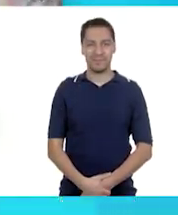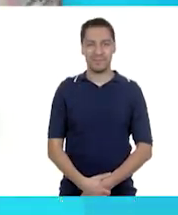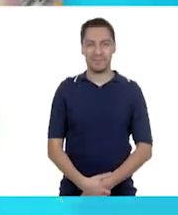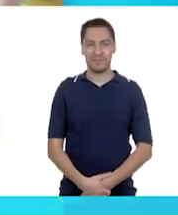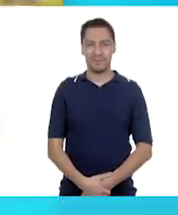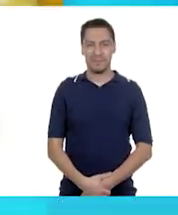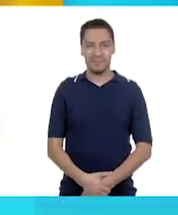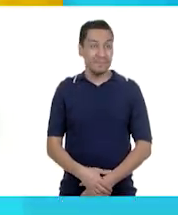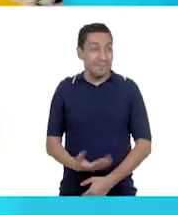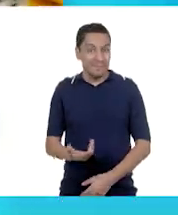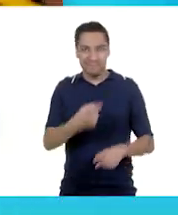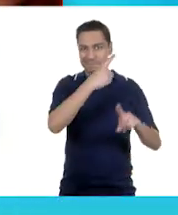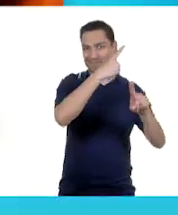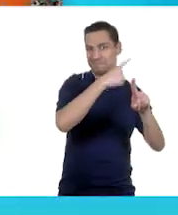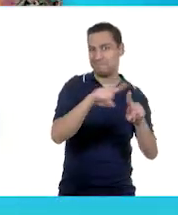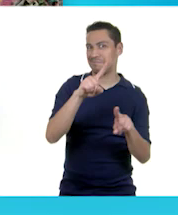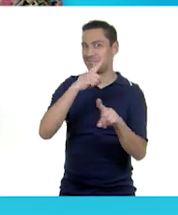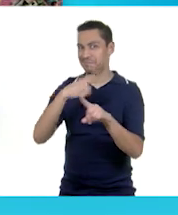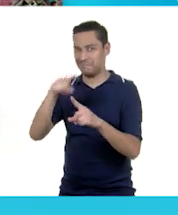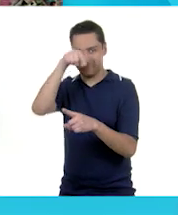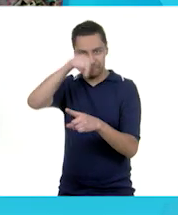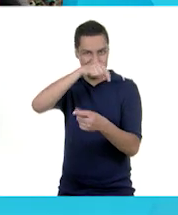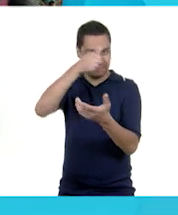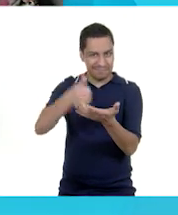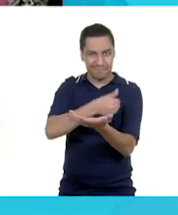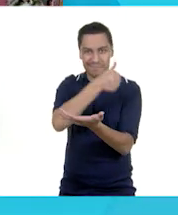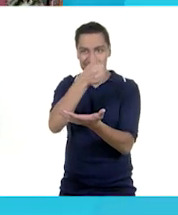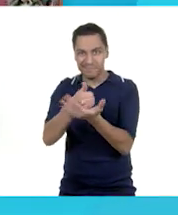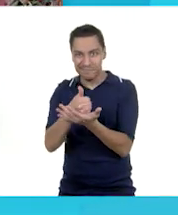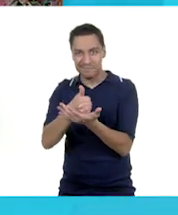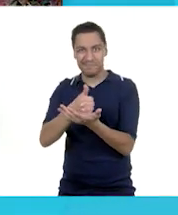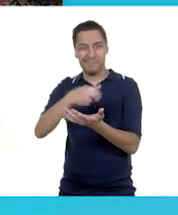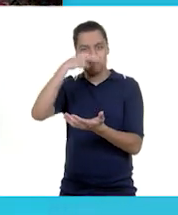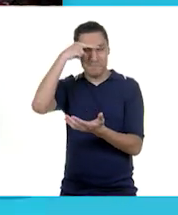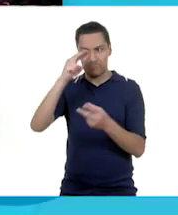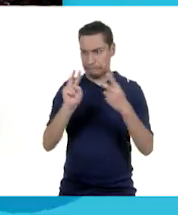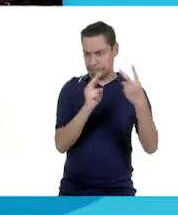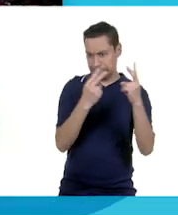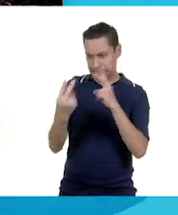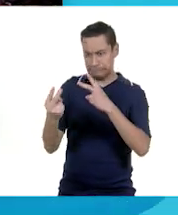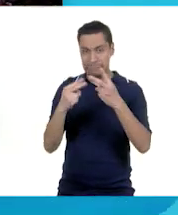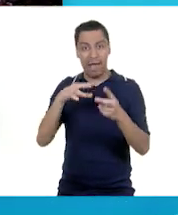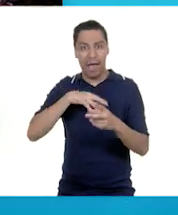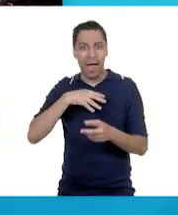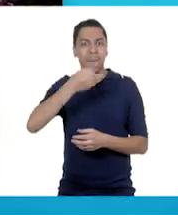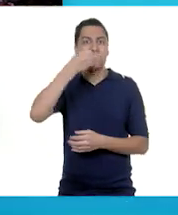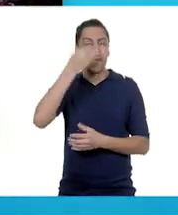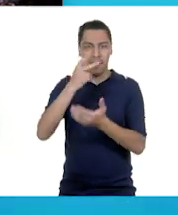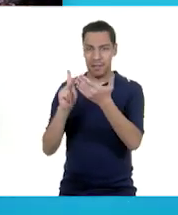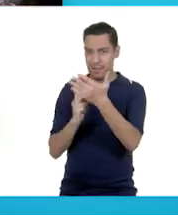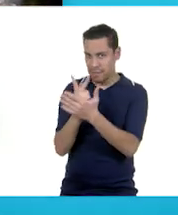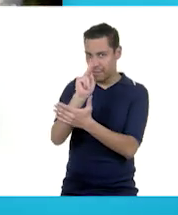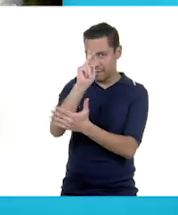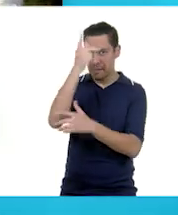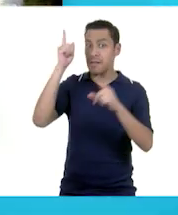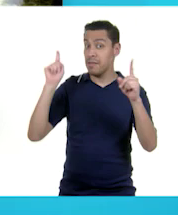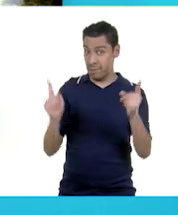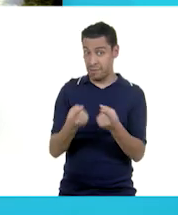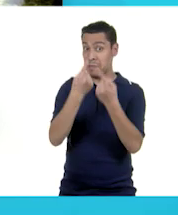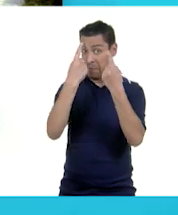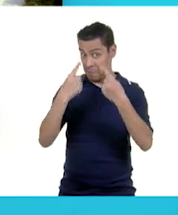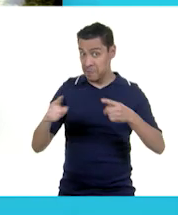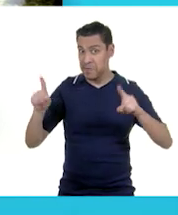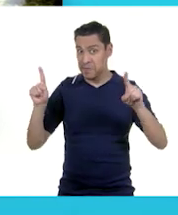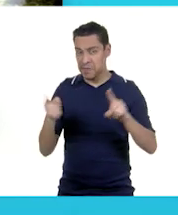Detente un momentito y observa a tus vecinos. Las plantas y los bichos también son citadinos.